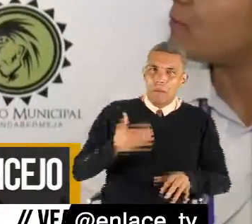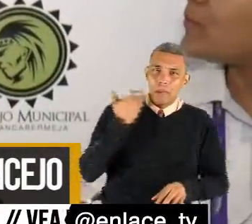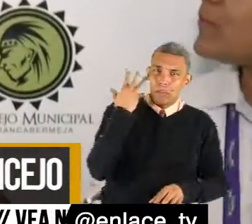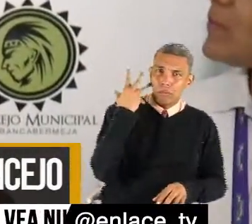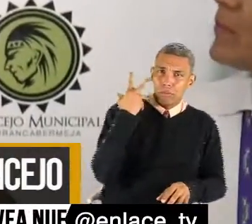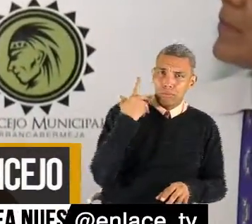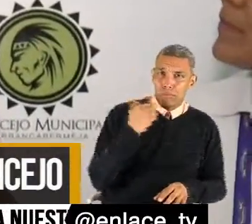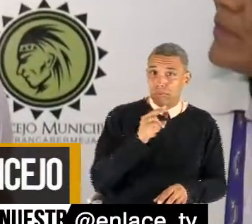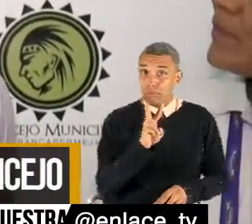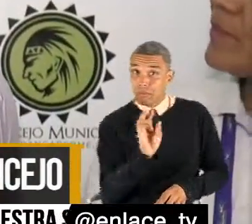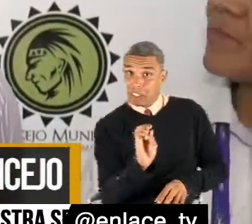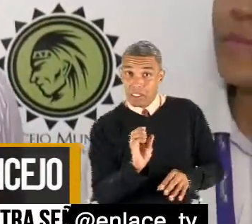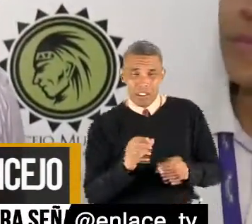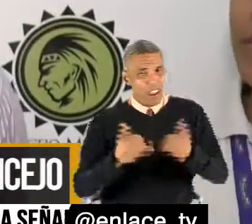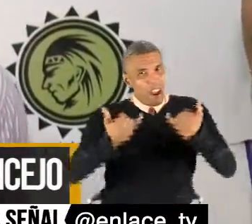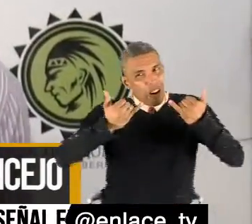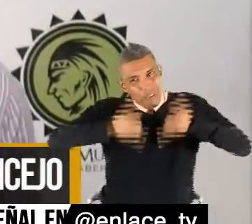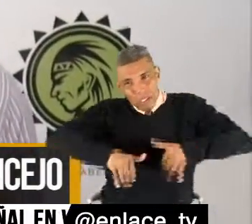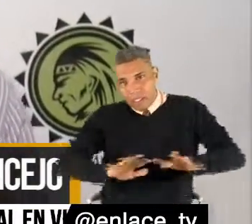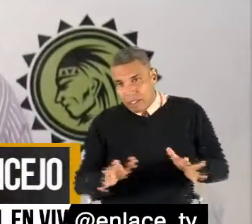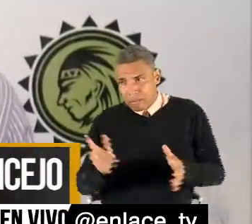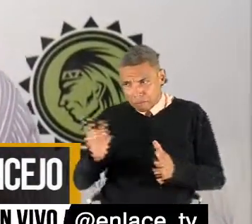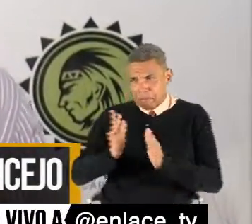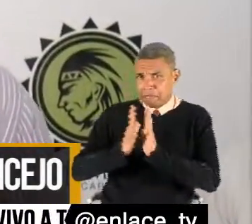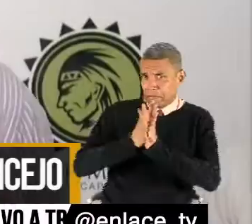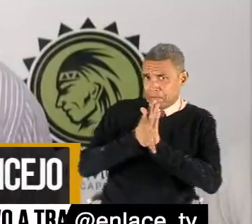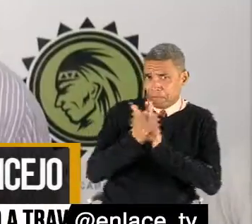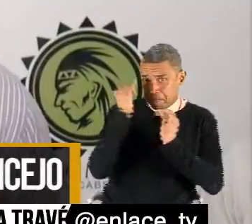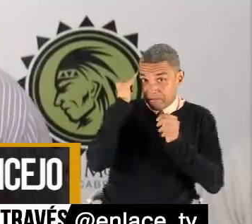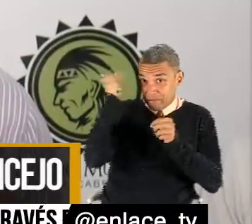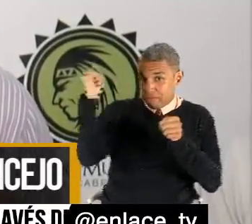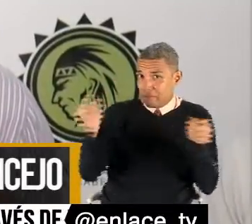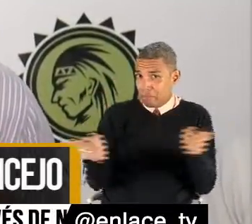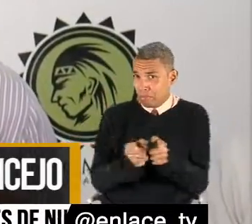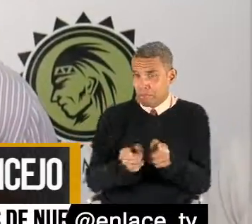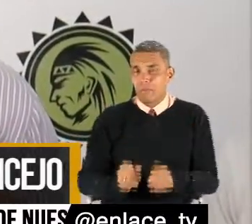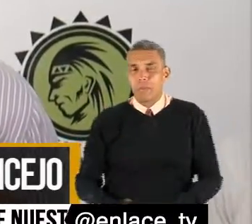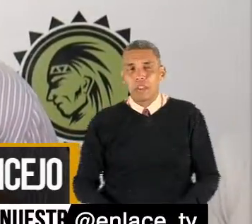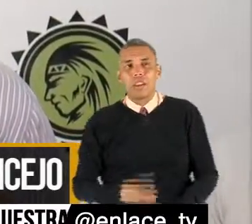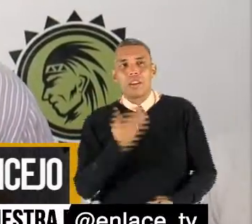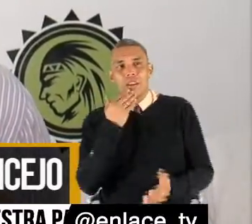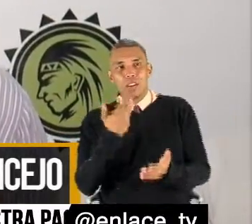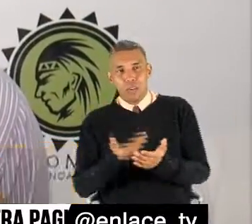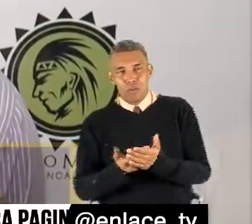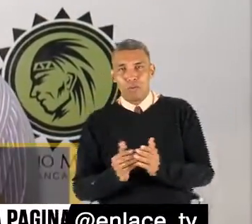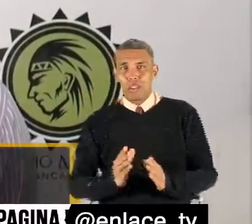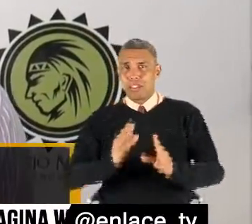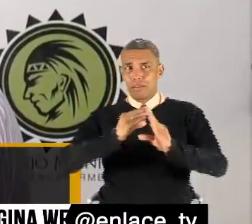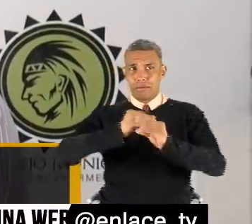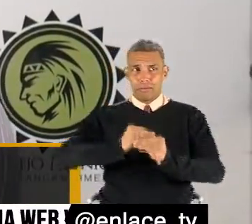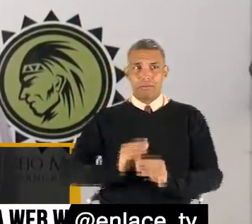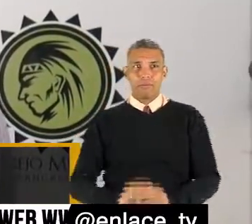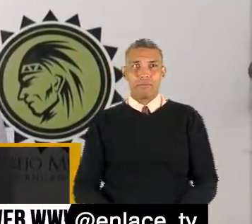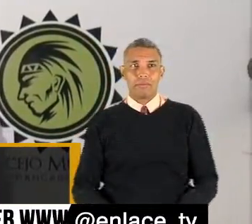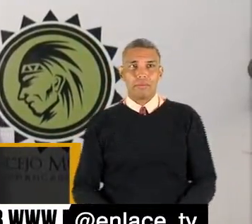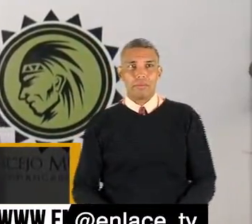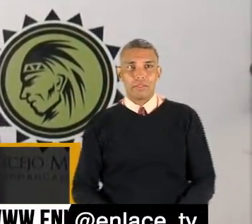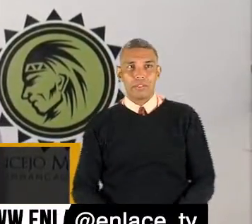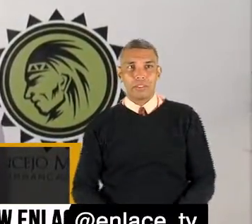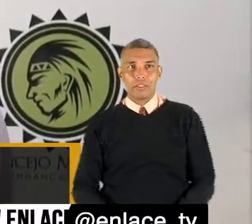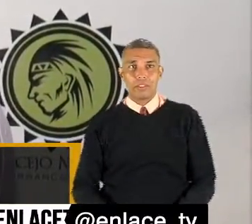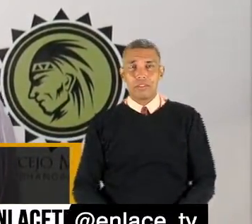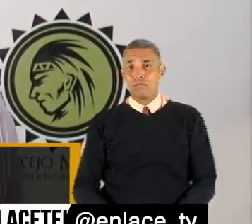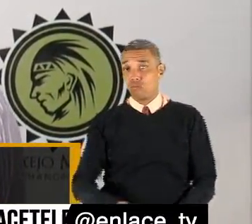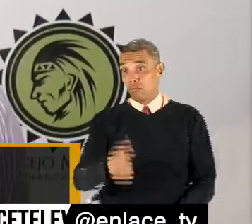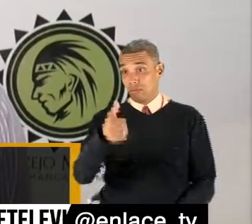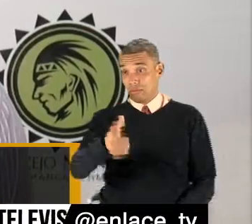trabajo? Bueno, muy buenas noches, saludar a toda la audiencia de Barranca Bermeja. Pues un balance muy